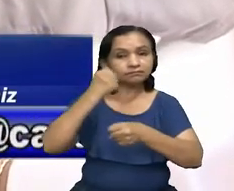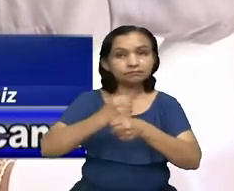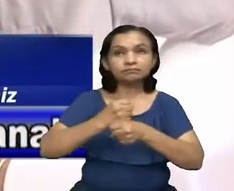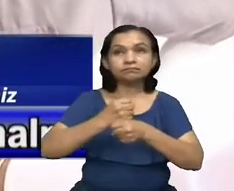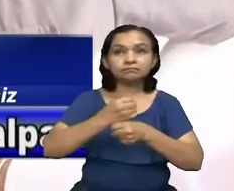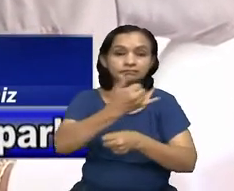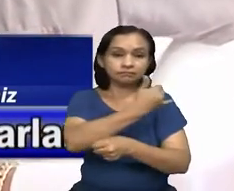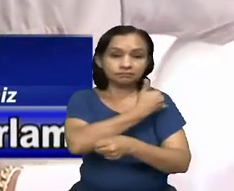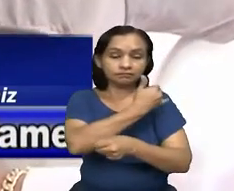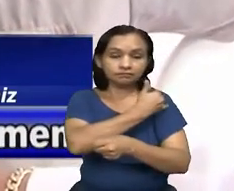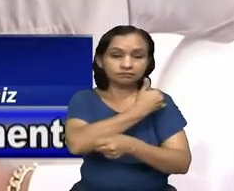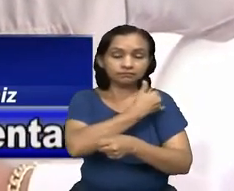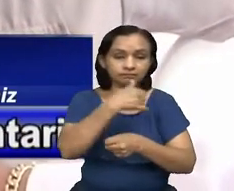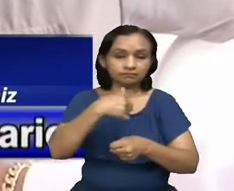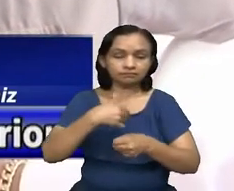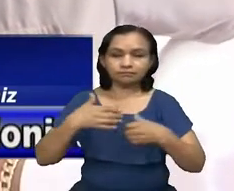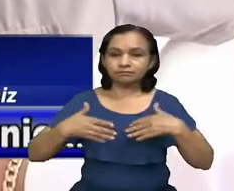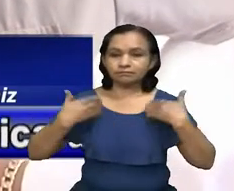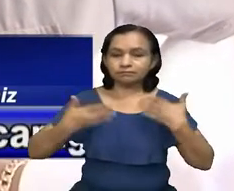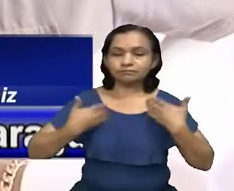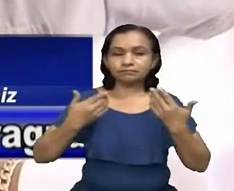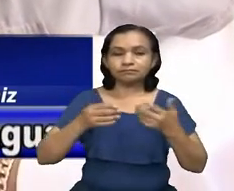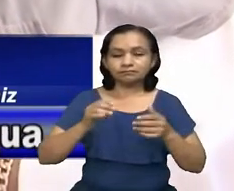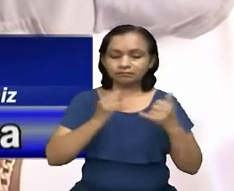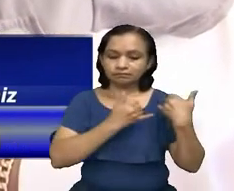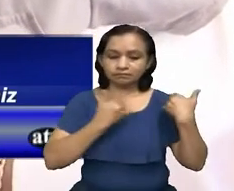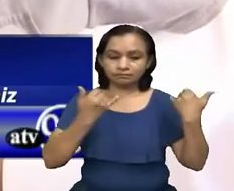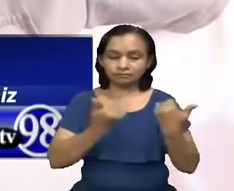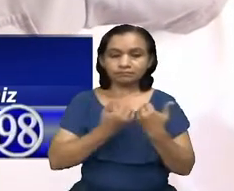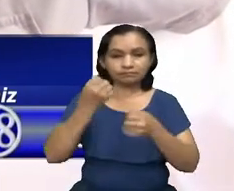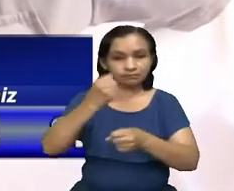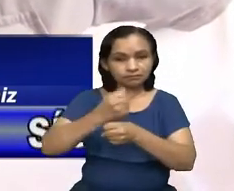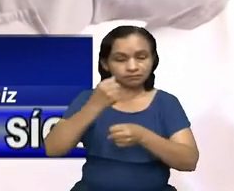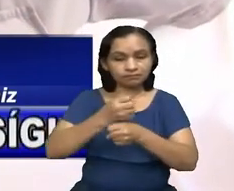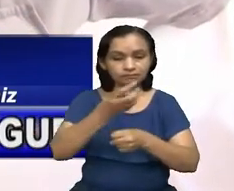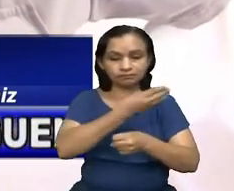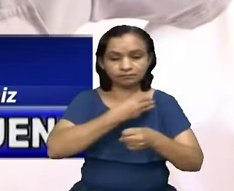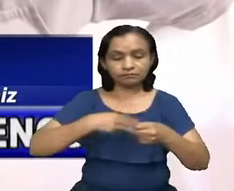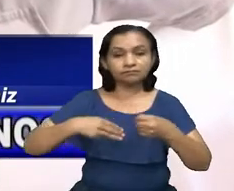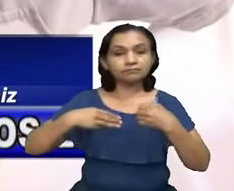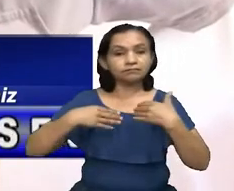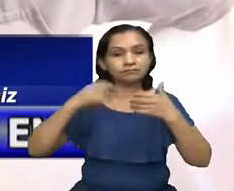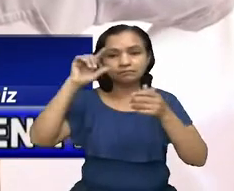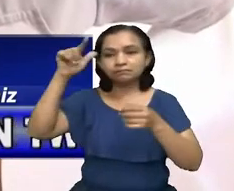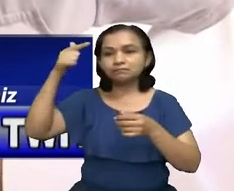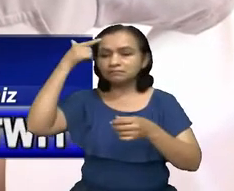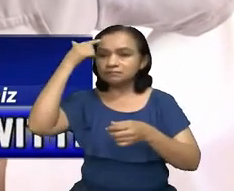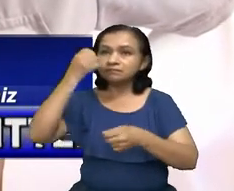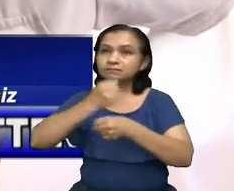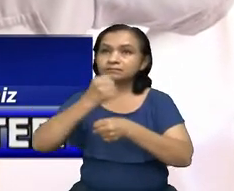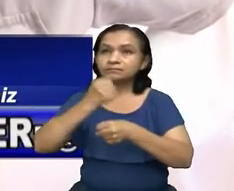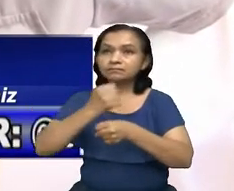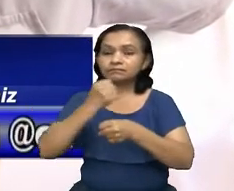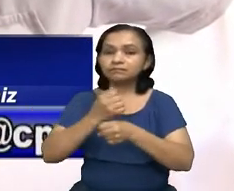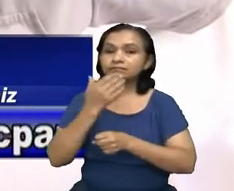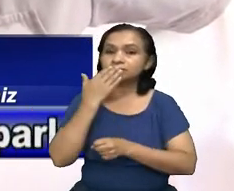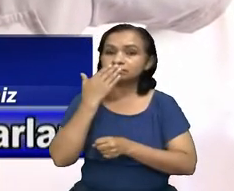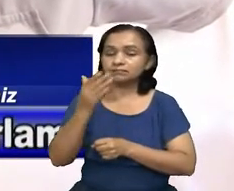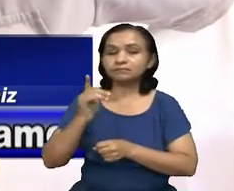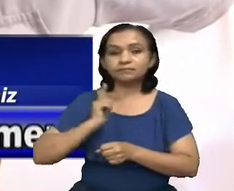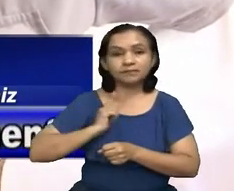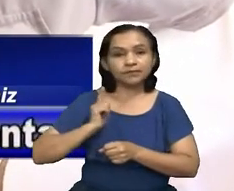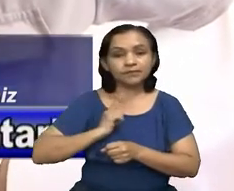Belespay, pues me siento orgulloso de trabajarle a la institución y trabajarle al Estado, pues, porque es un gran logro que tenemos